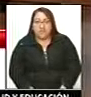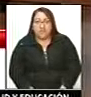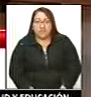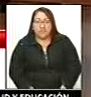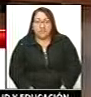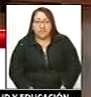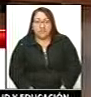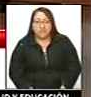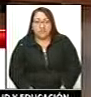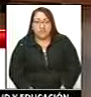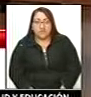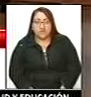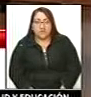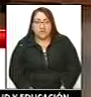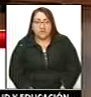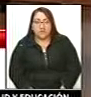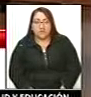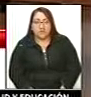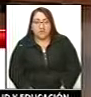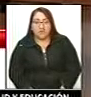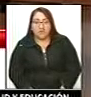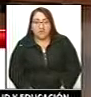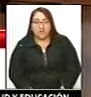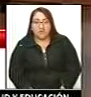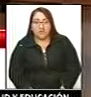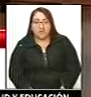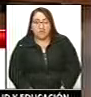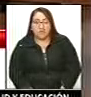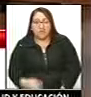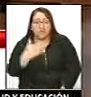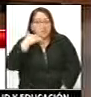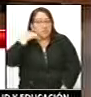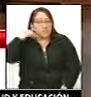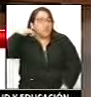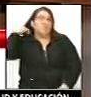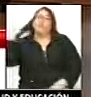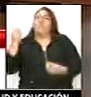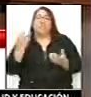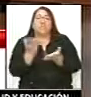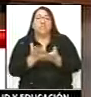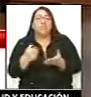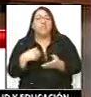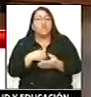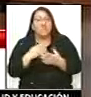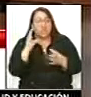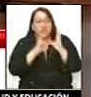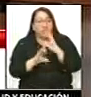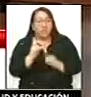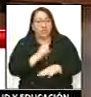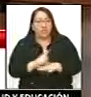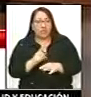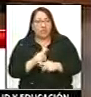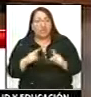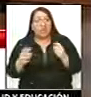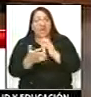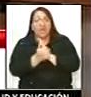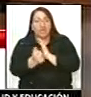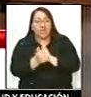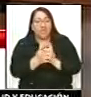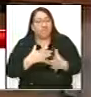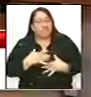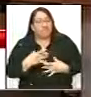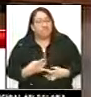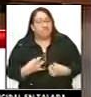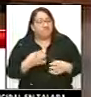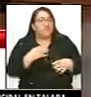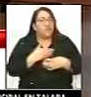razones de la violencia. Como escuela buscamos desarrollar habilidades como la empatía, la capacidad